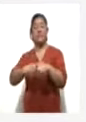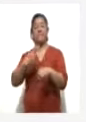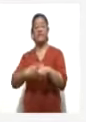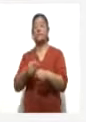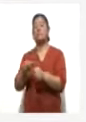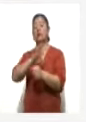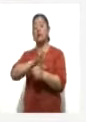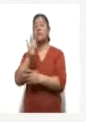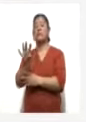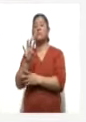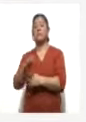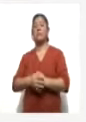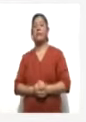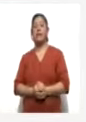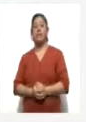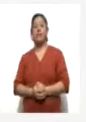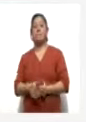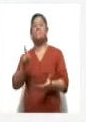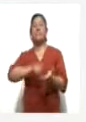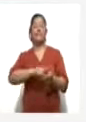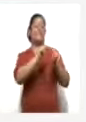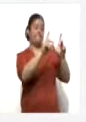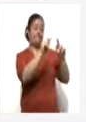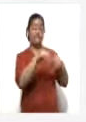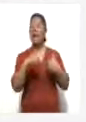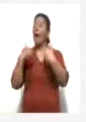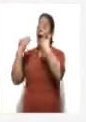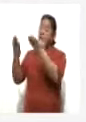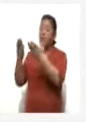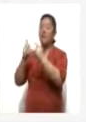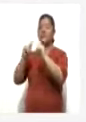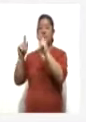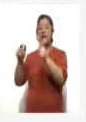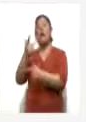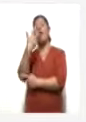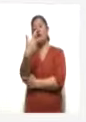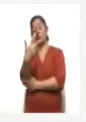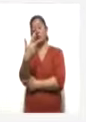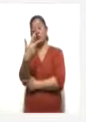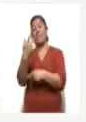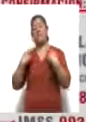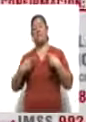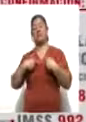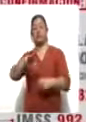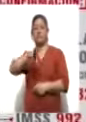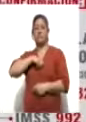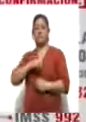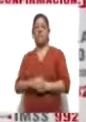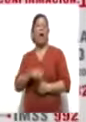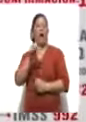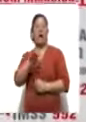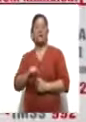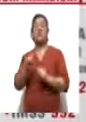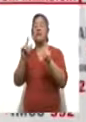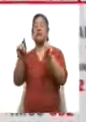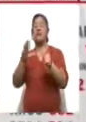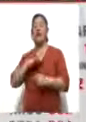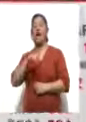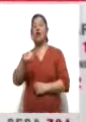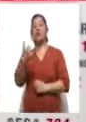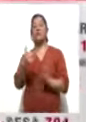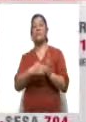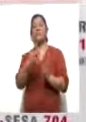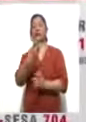de COVID-19 de tlaxcaltecas identificados en el estado y 8 en otras entidades. De esta manera, el estado